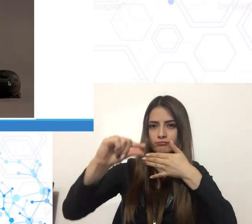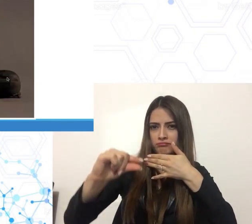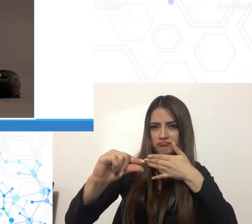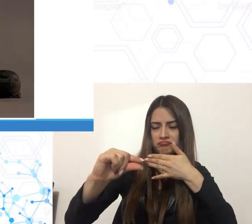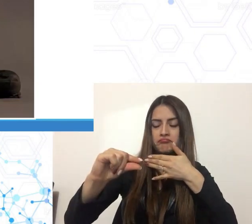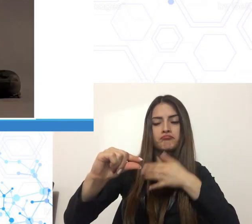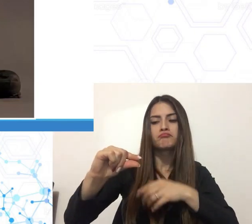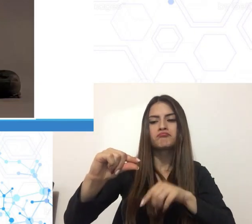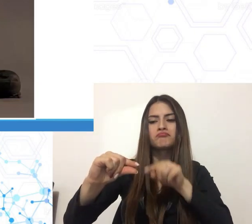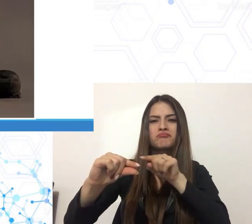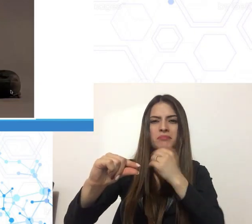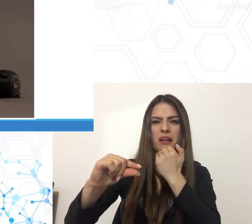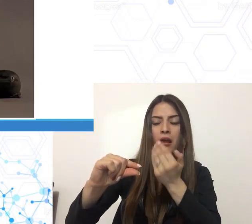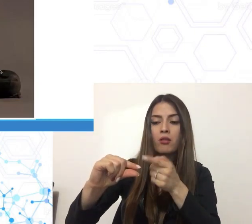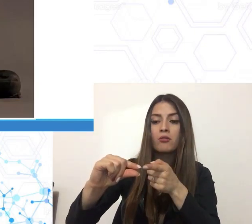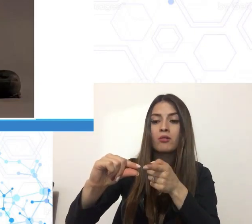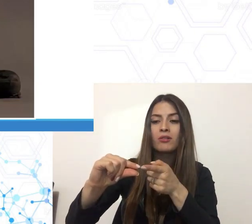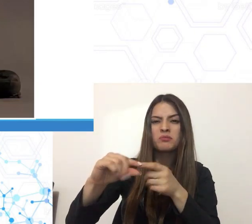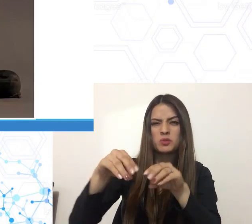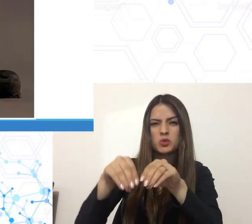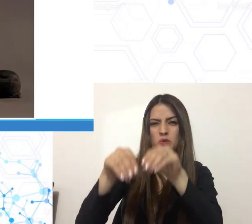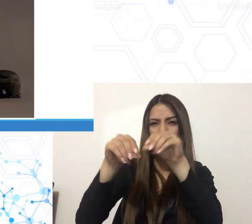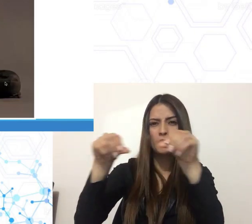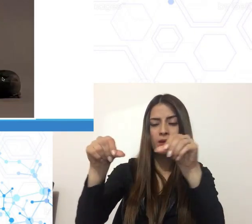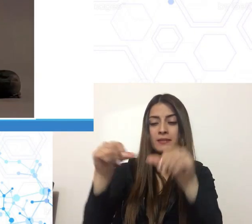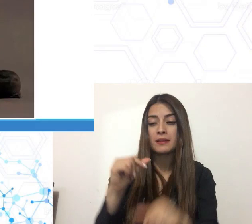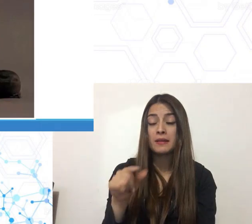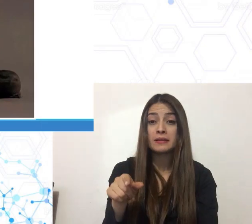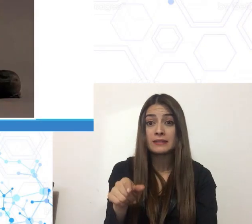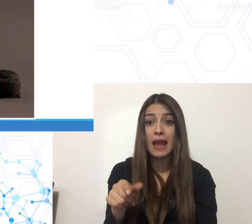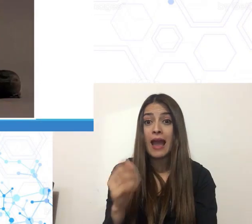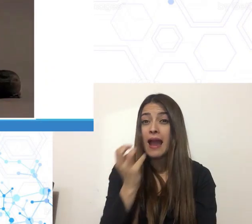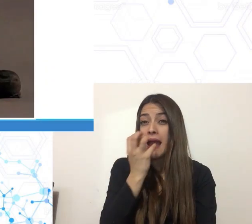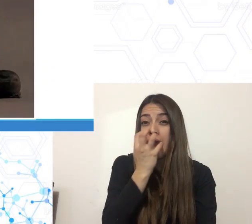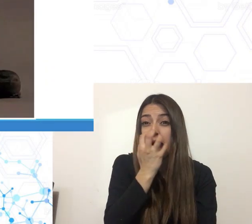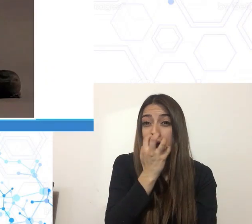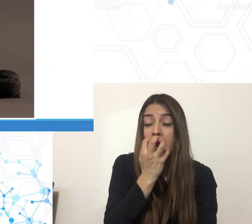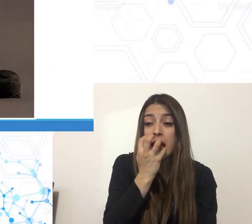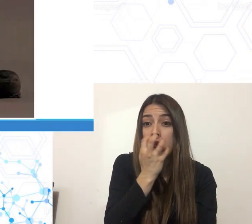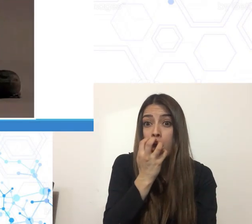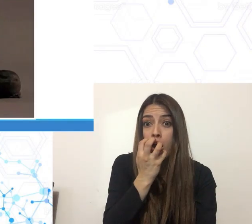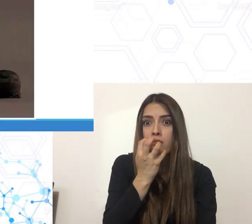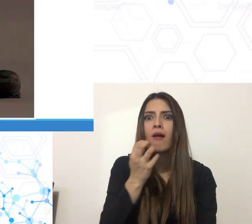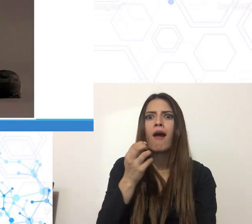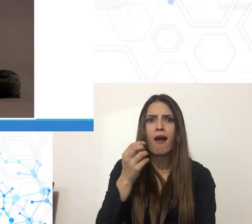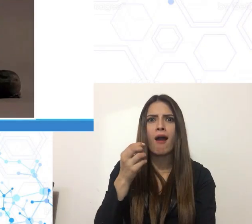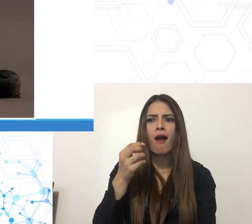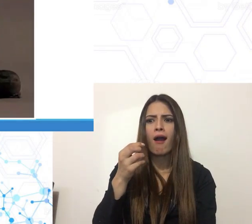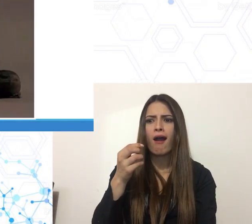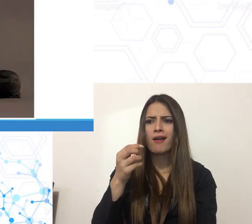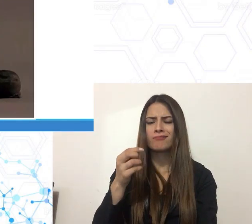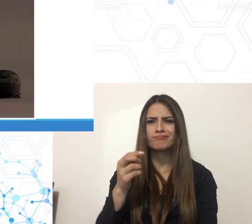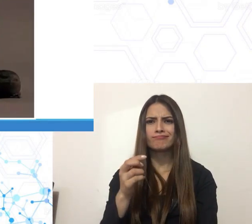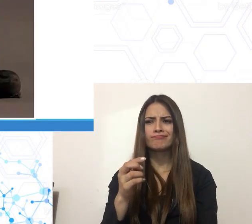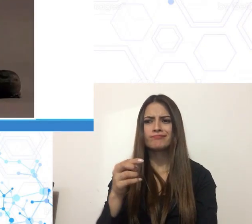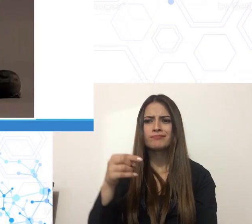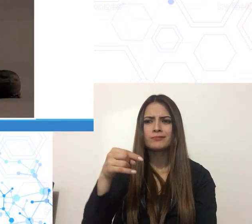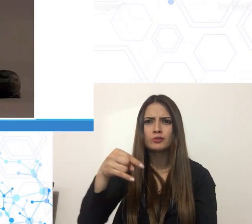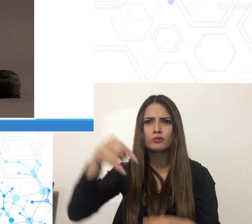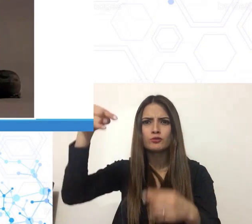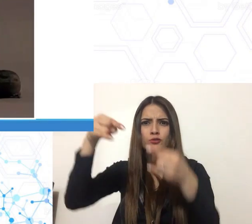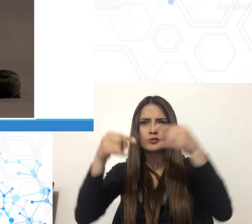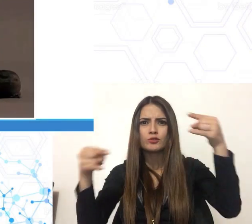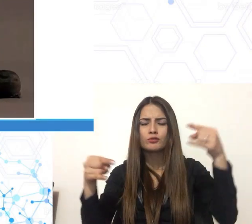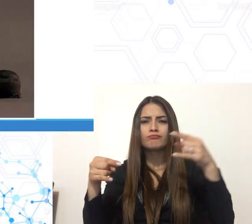espectroscopía consiste sencillamente en calentar una sustancia, un elemento químico, de tal manera que ese elemento químico va a